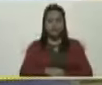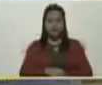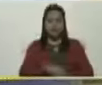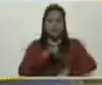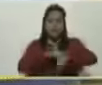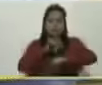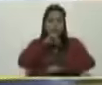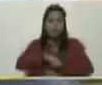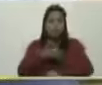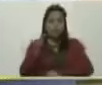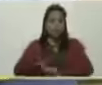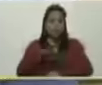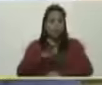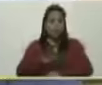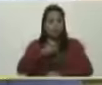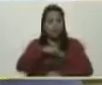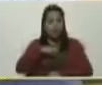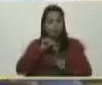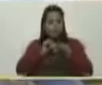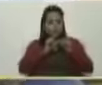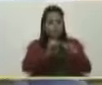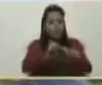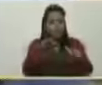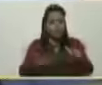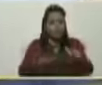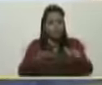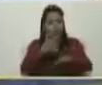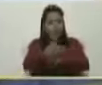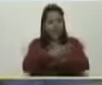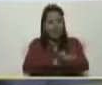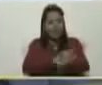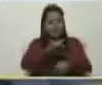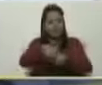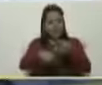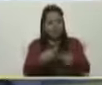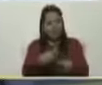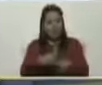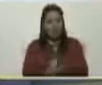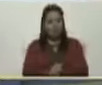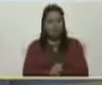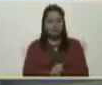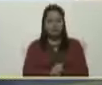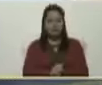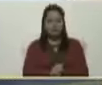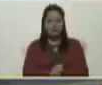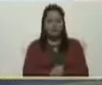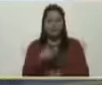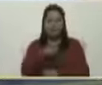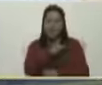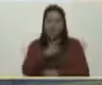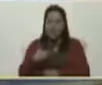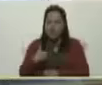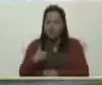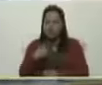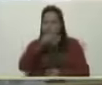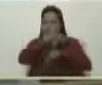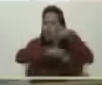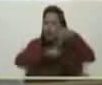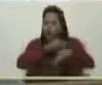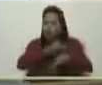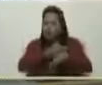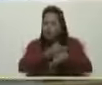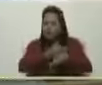donde marcamos esa pauta, el antes y el después. Y el mensaje que yo traigo del